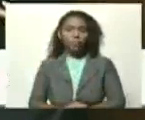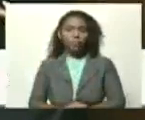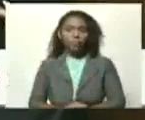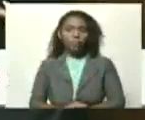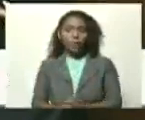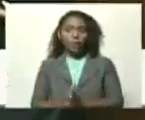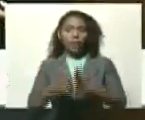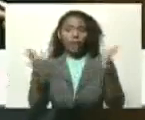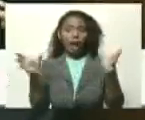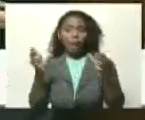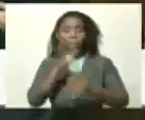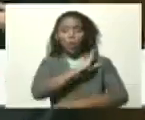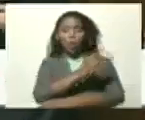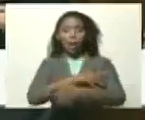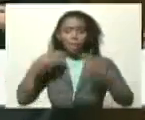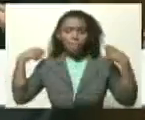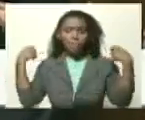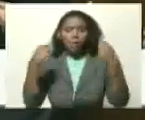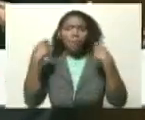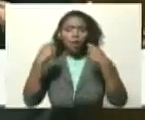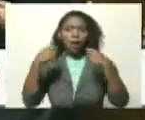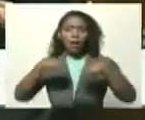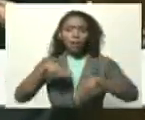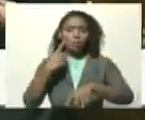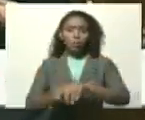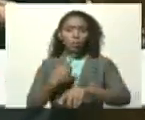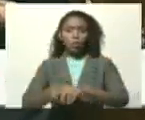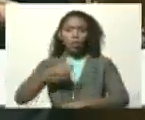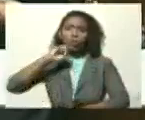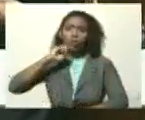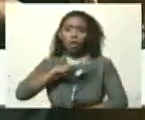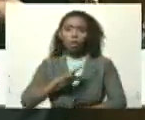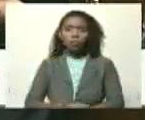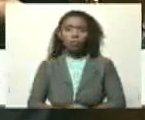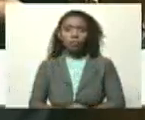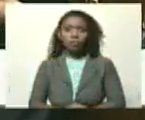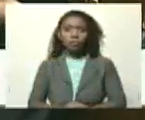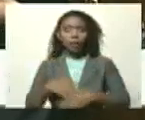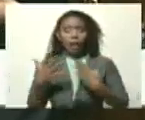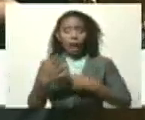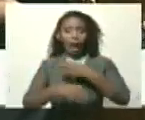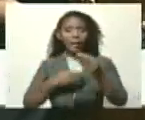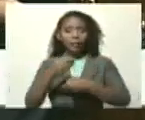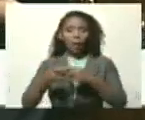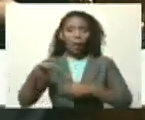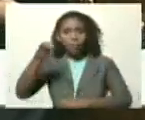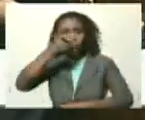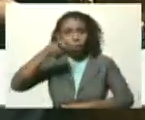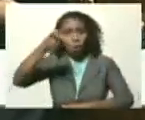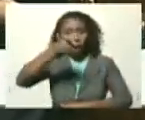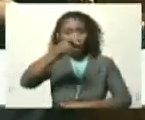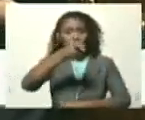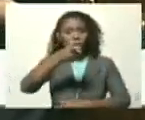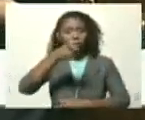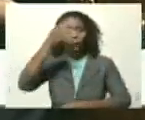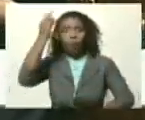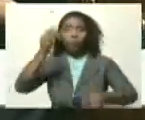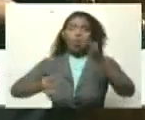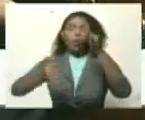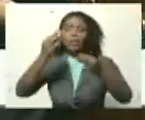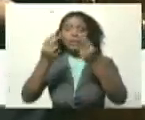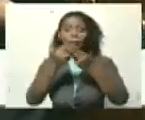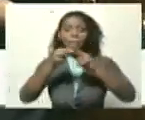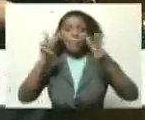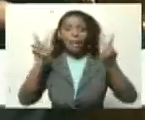del gran poder popular en este momento histórico en que andamos en búsqueda de la justicia y la